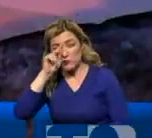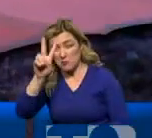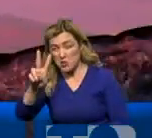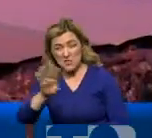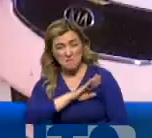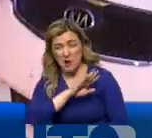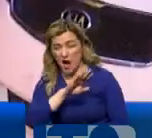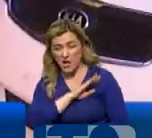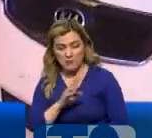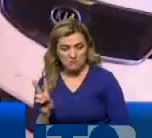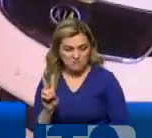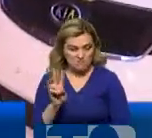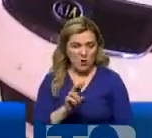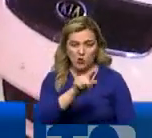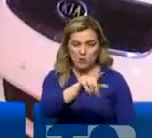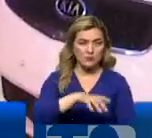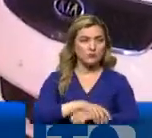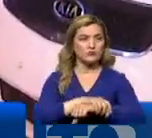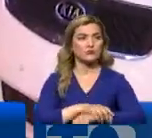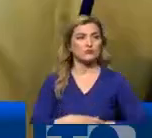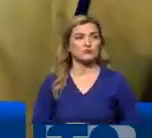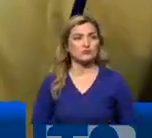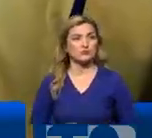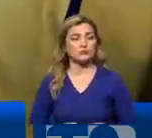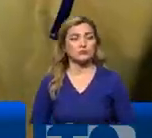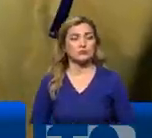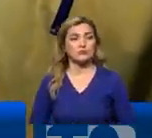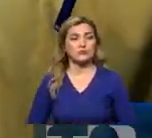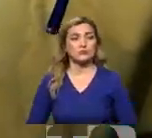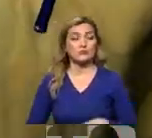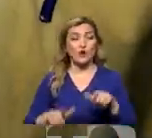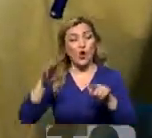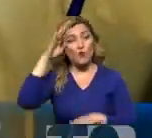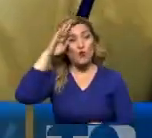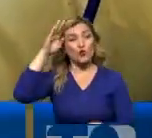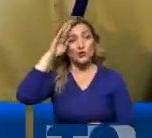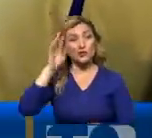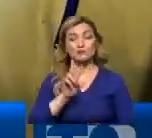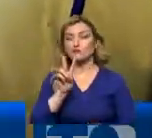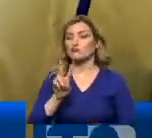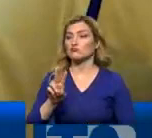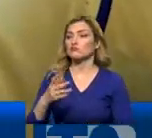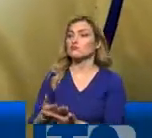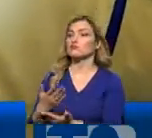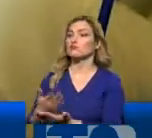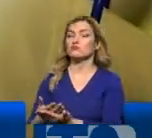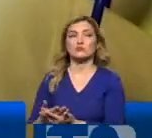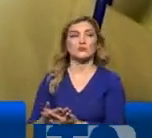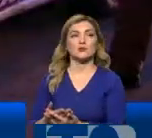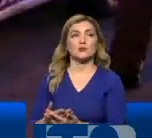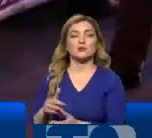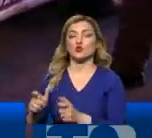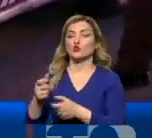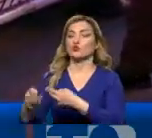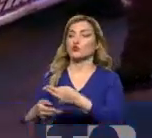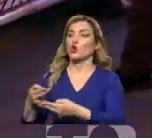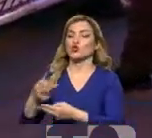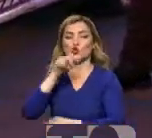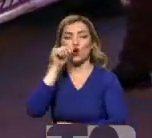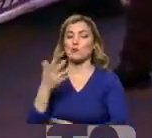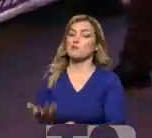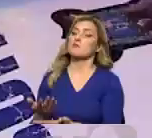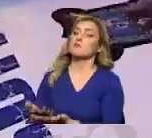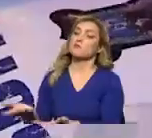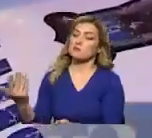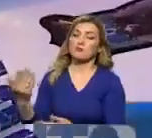nacional habría estado realizando manifiestan de que por aquí estos policías han vuelto y presionaban a las personas que andaban por el pib armados y en la